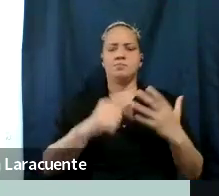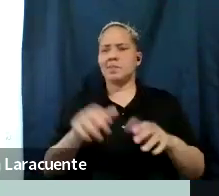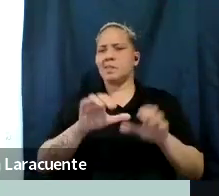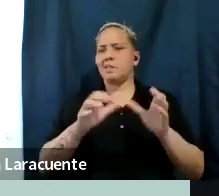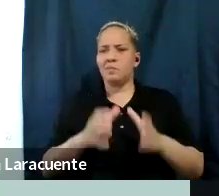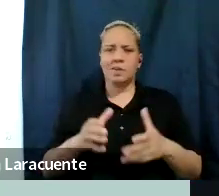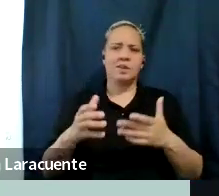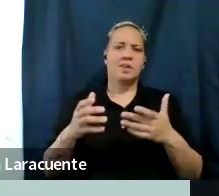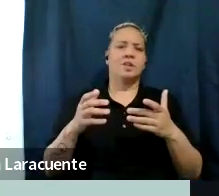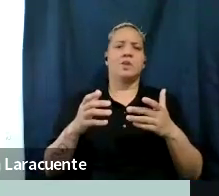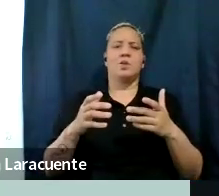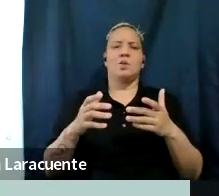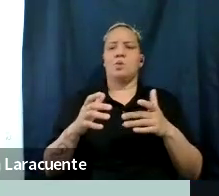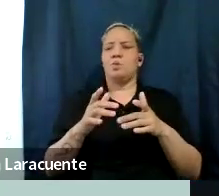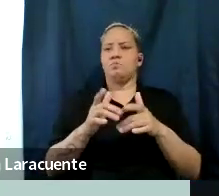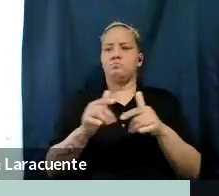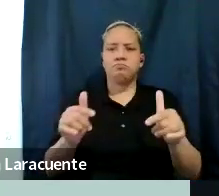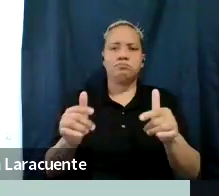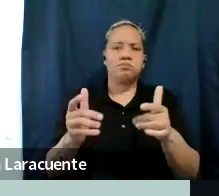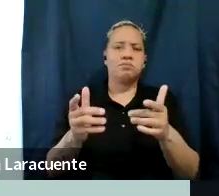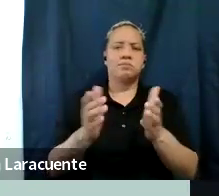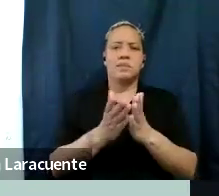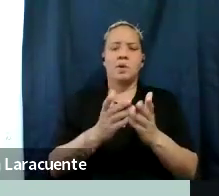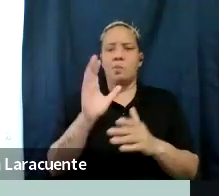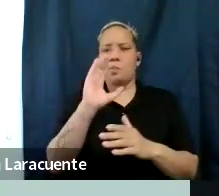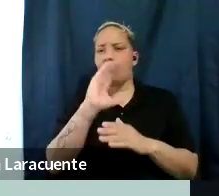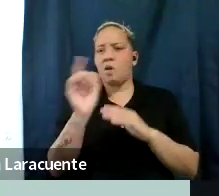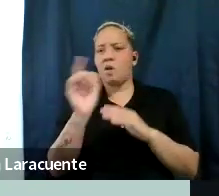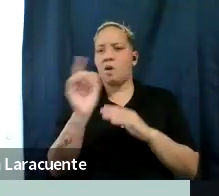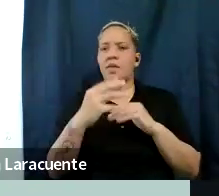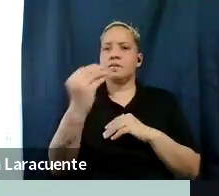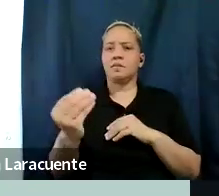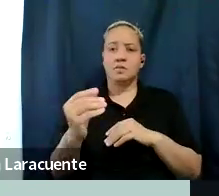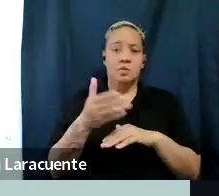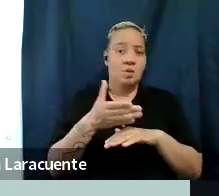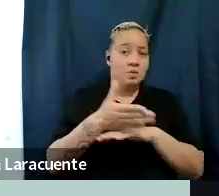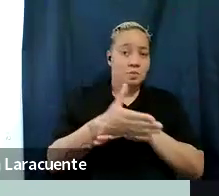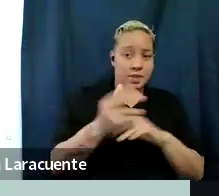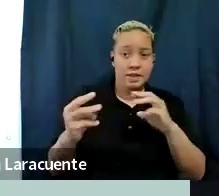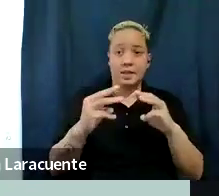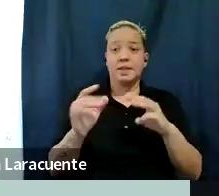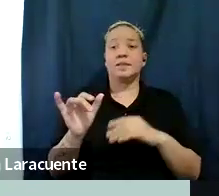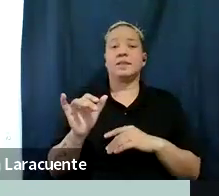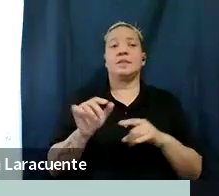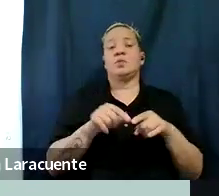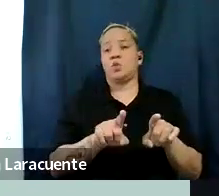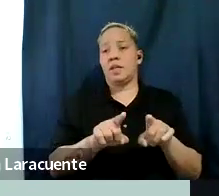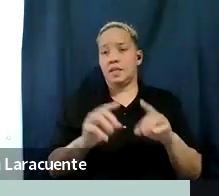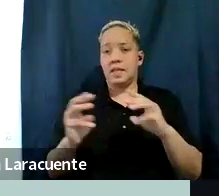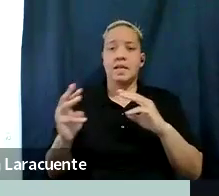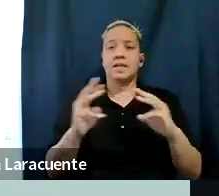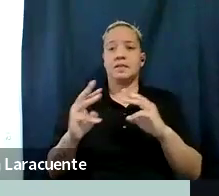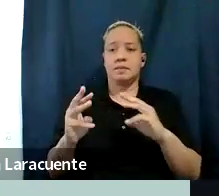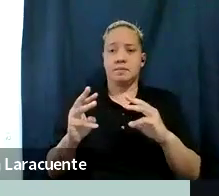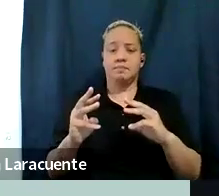literatos, que van en busca del exilio, no después de la guerra, sino ya durante la guerra e incluso